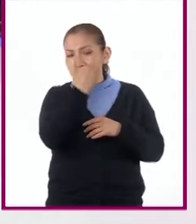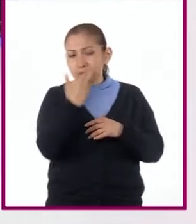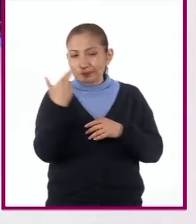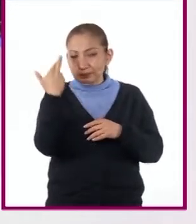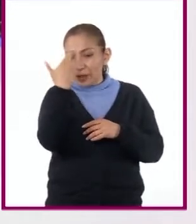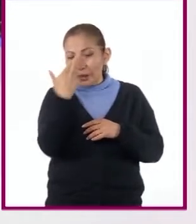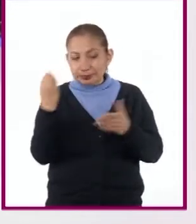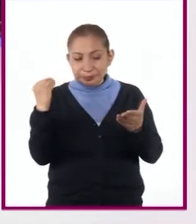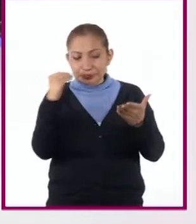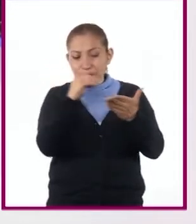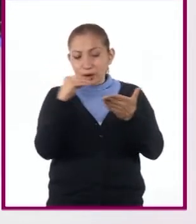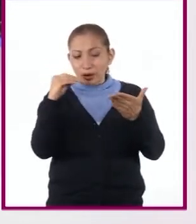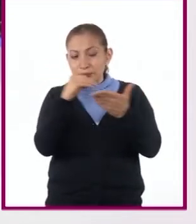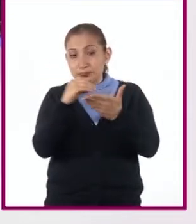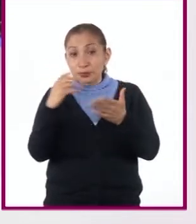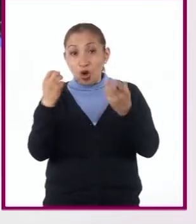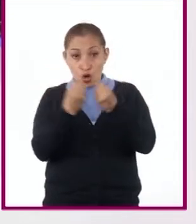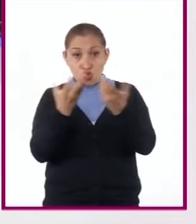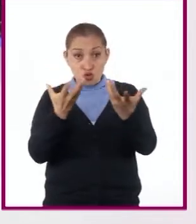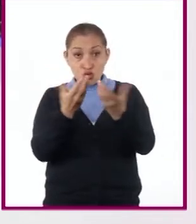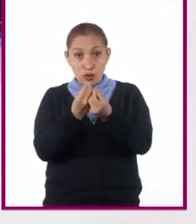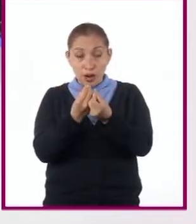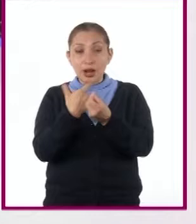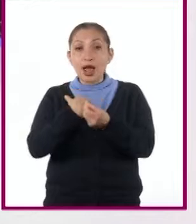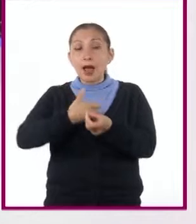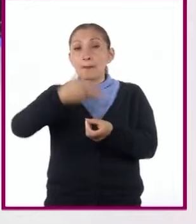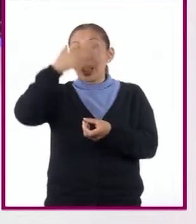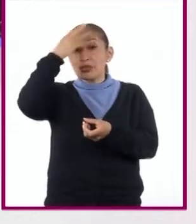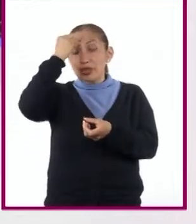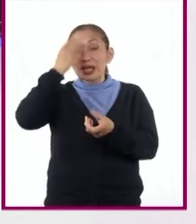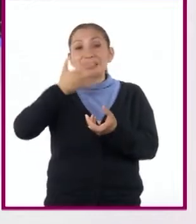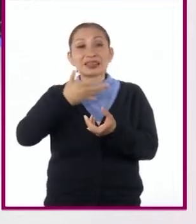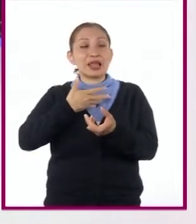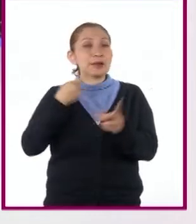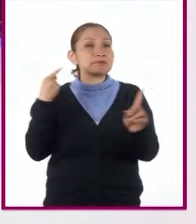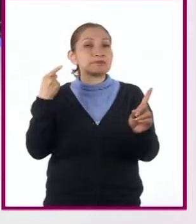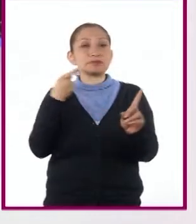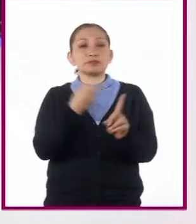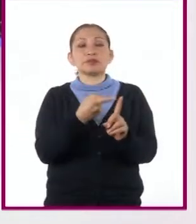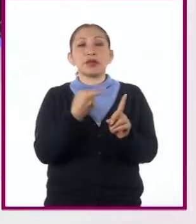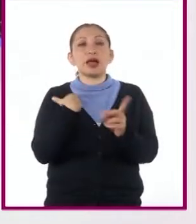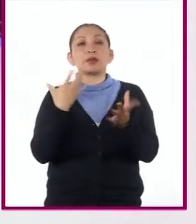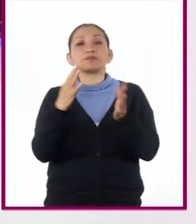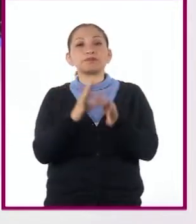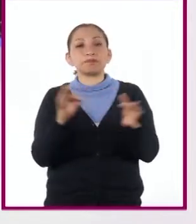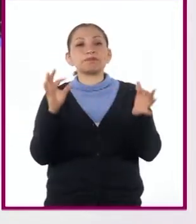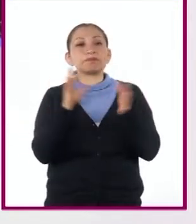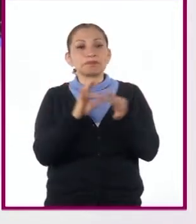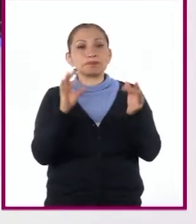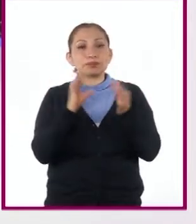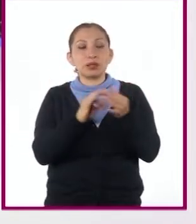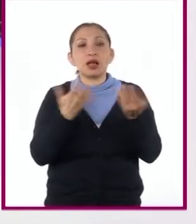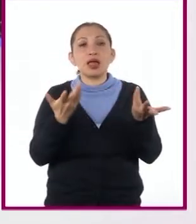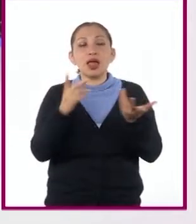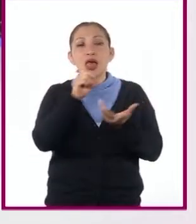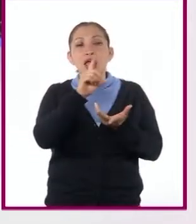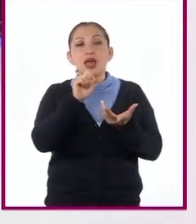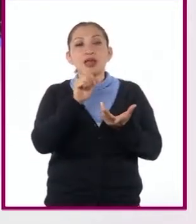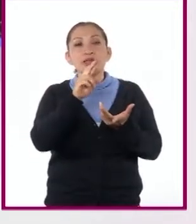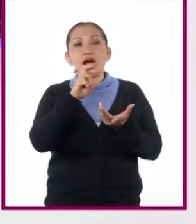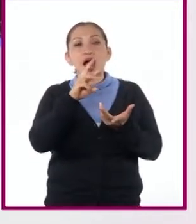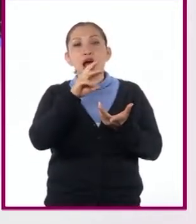e integrar junto con ustedes el aprendizaje que tiene que ver con las explicaciones de Darwin